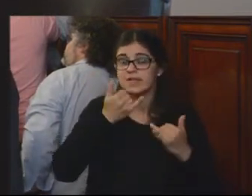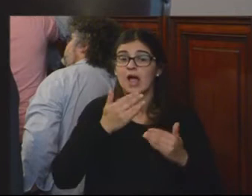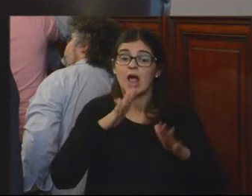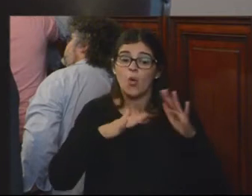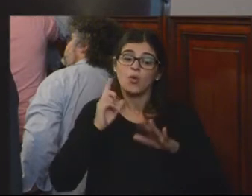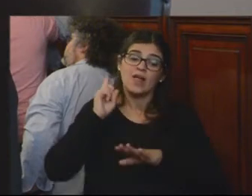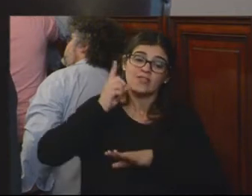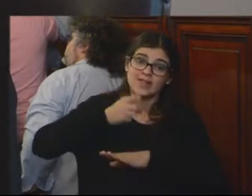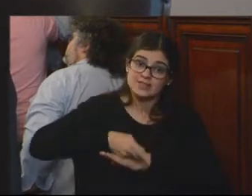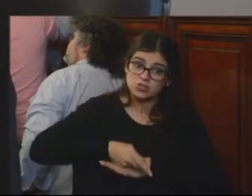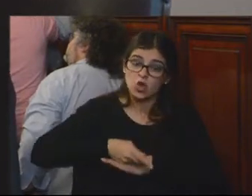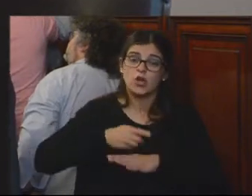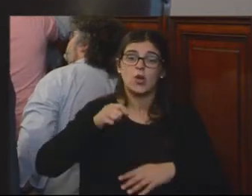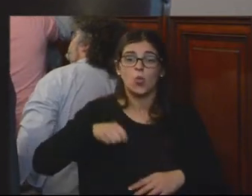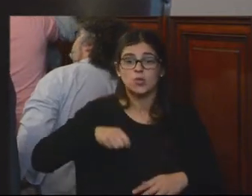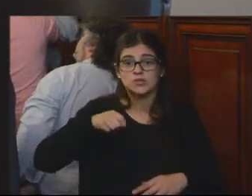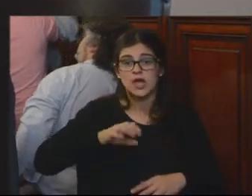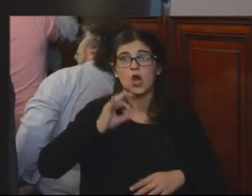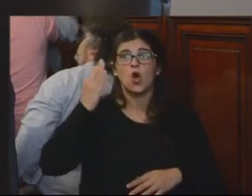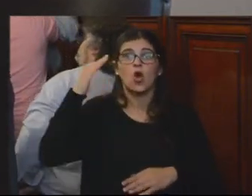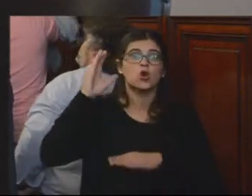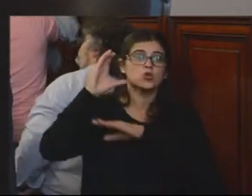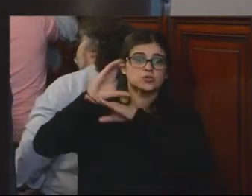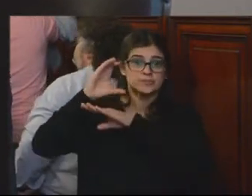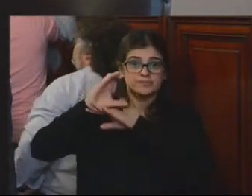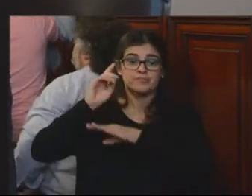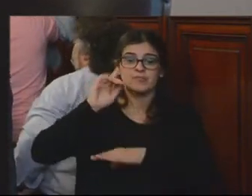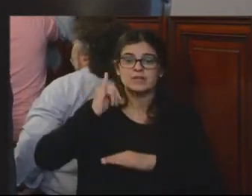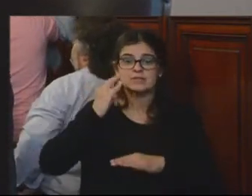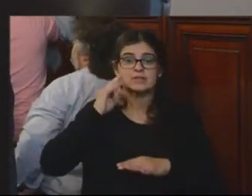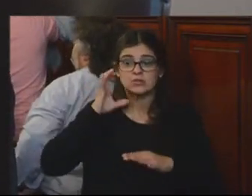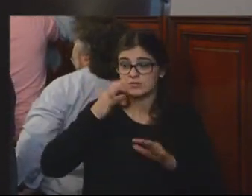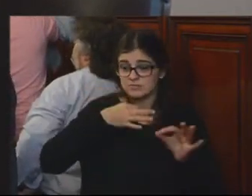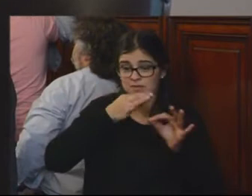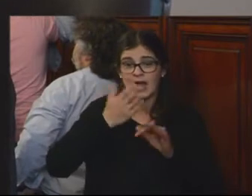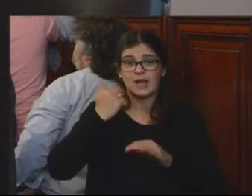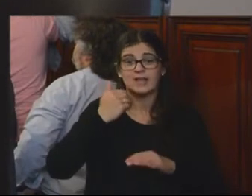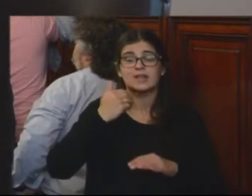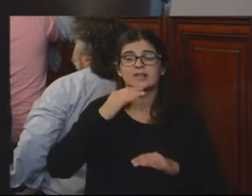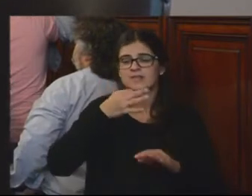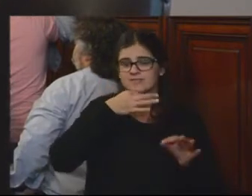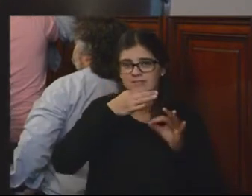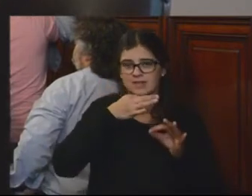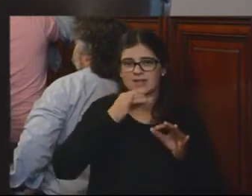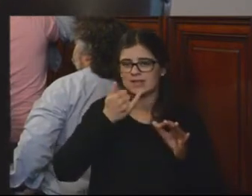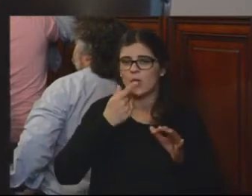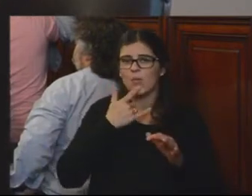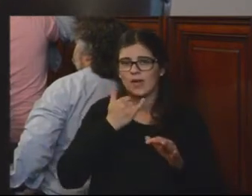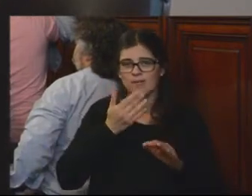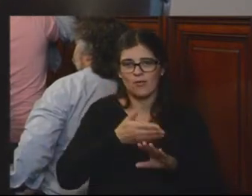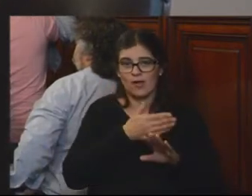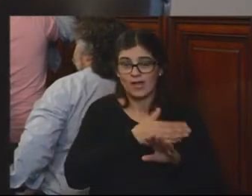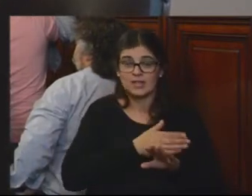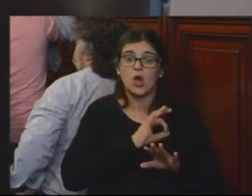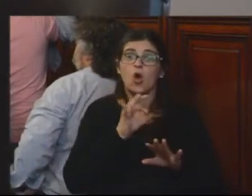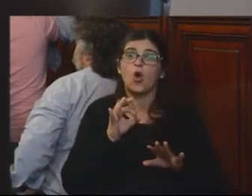decisiones judiciales sobre la corte suprema que se han recordado aquí como el caso muña o también en la